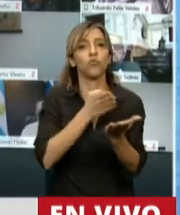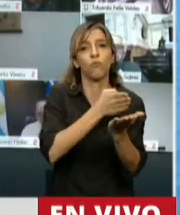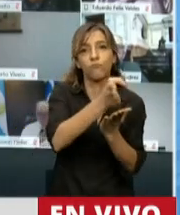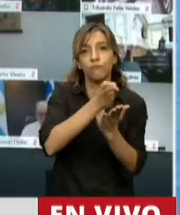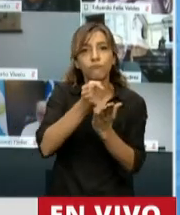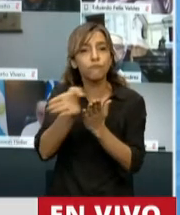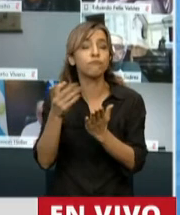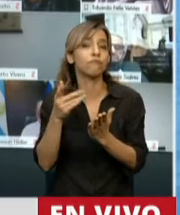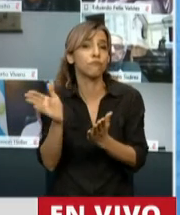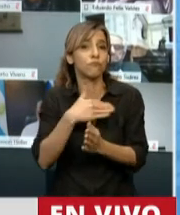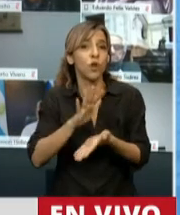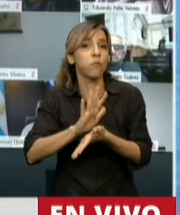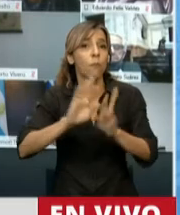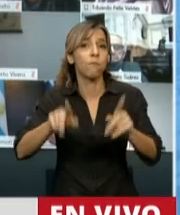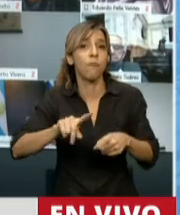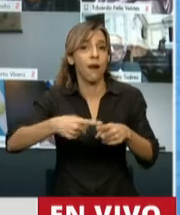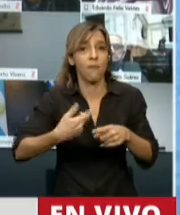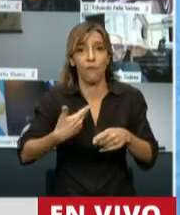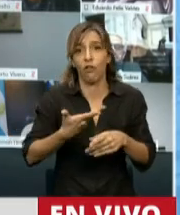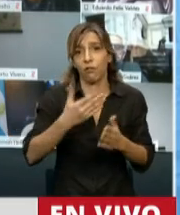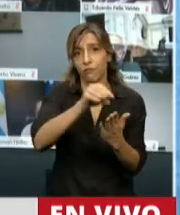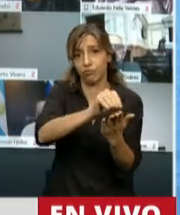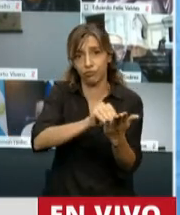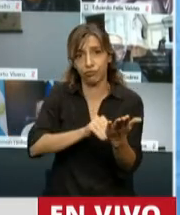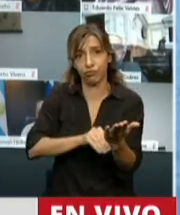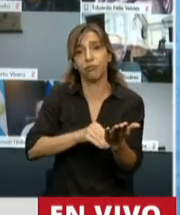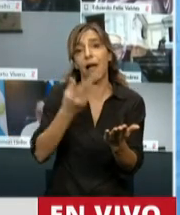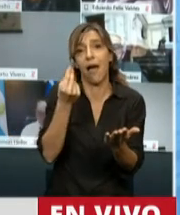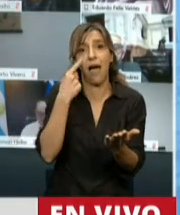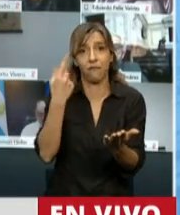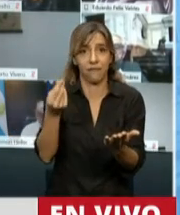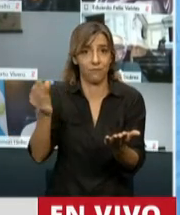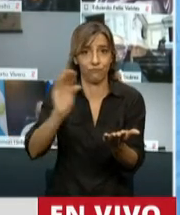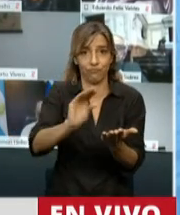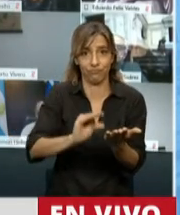políticas de Estado que pretendamos aplicar.